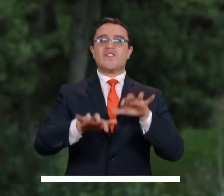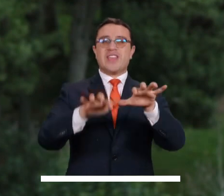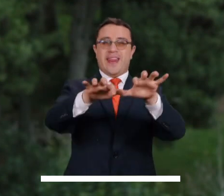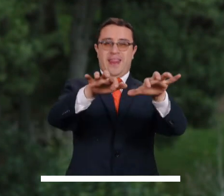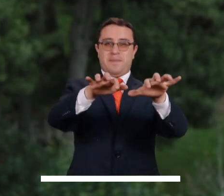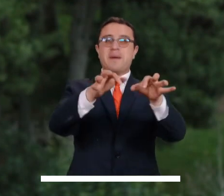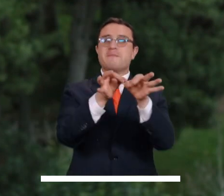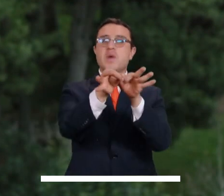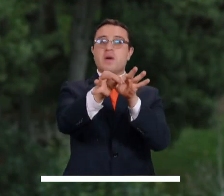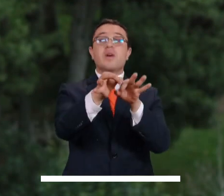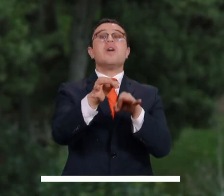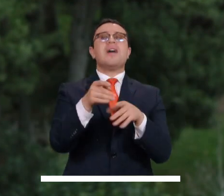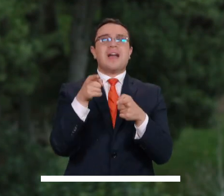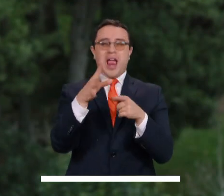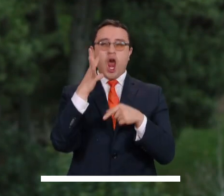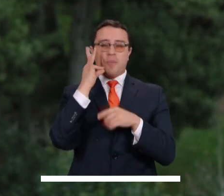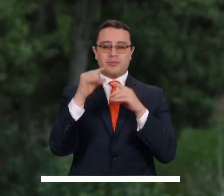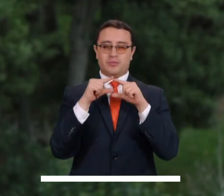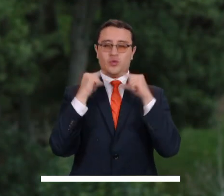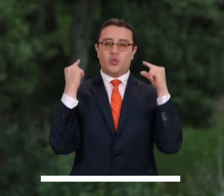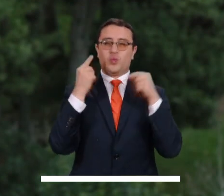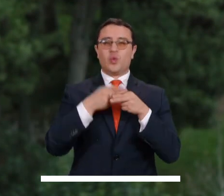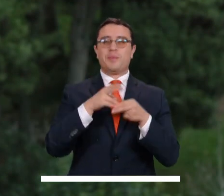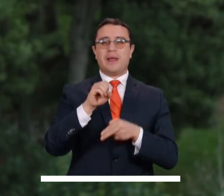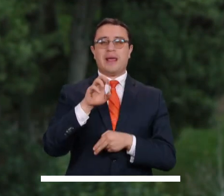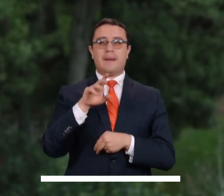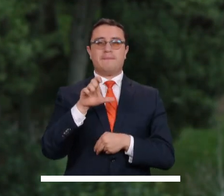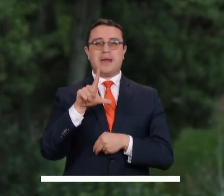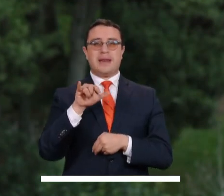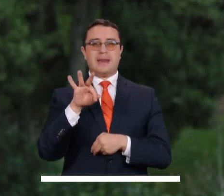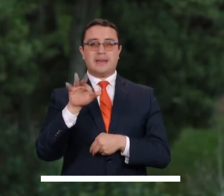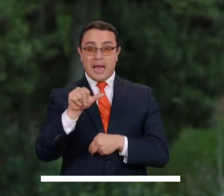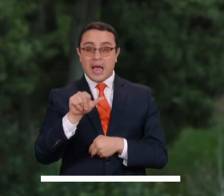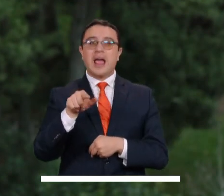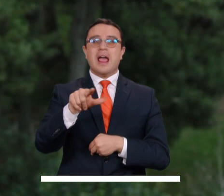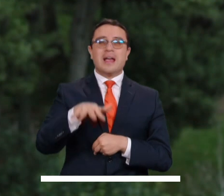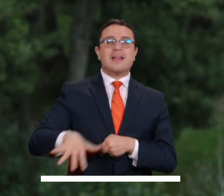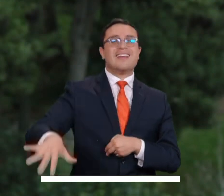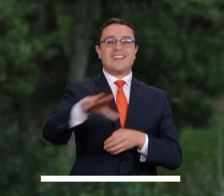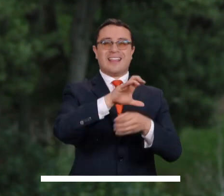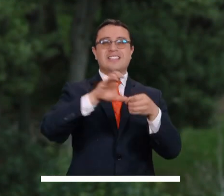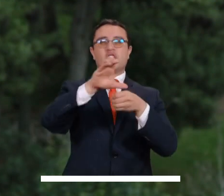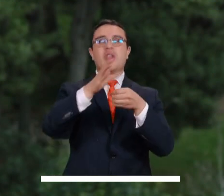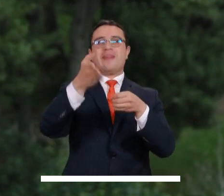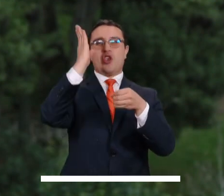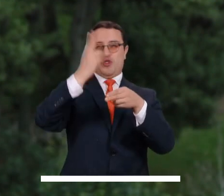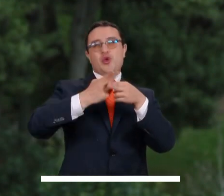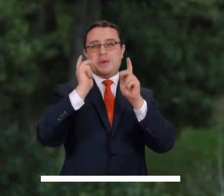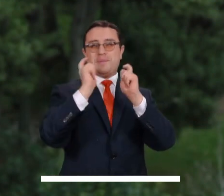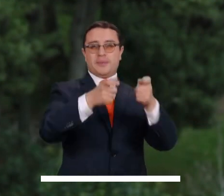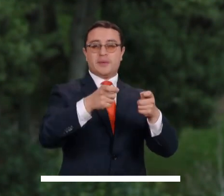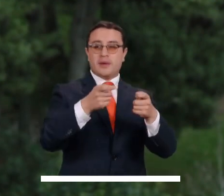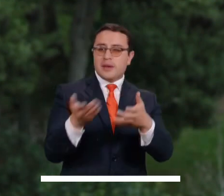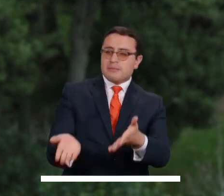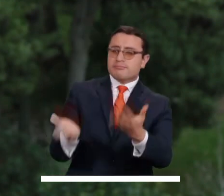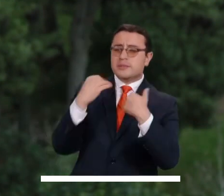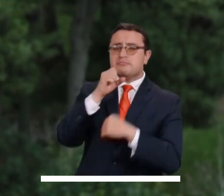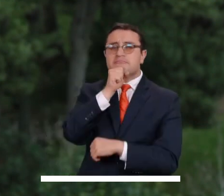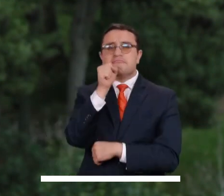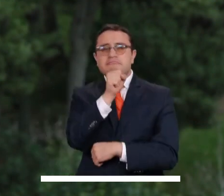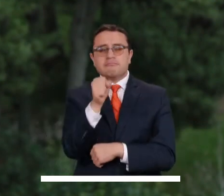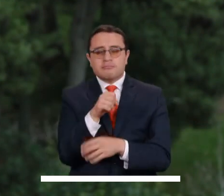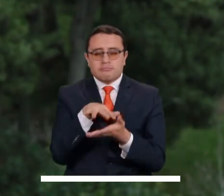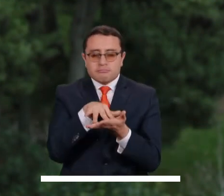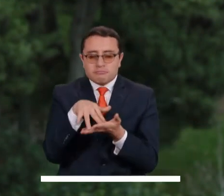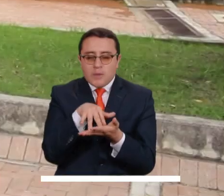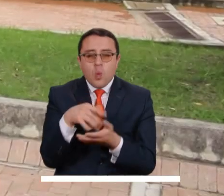Carmelitas Descalzos inició la construcción de un lugar que llamó la Ciudad de Dios. Aquí brinda albergue a abuelitos en